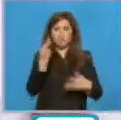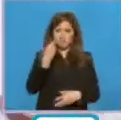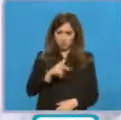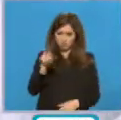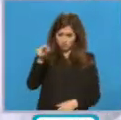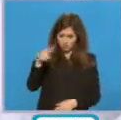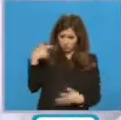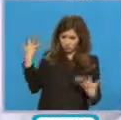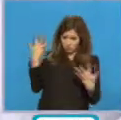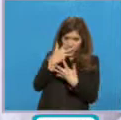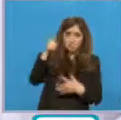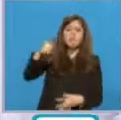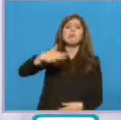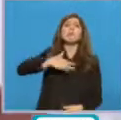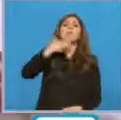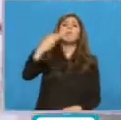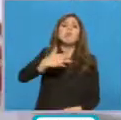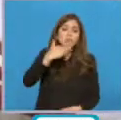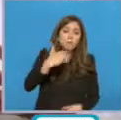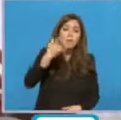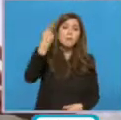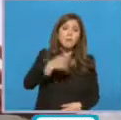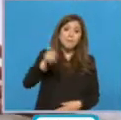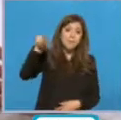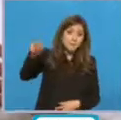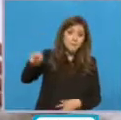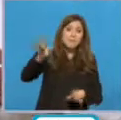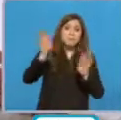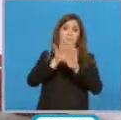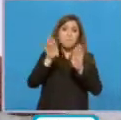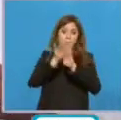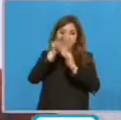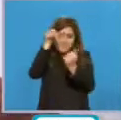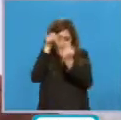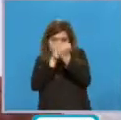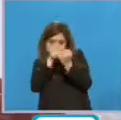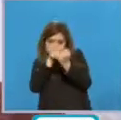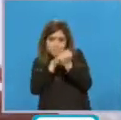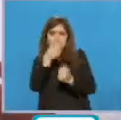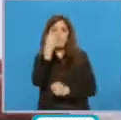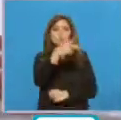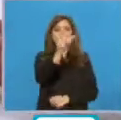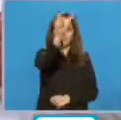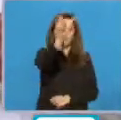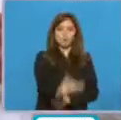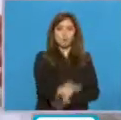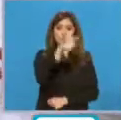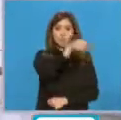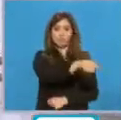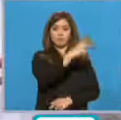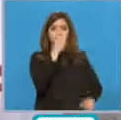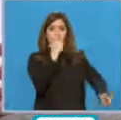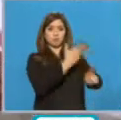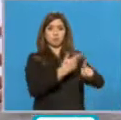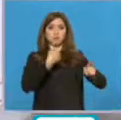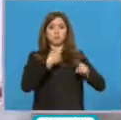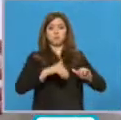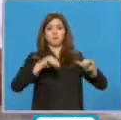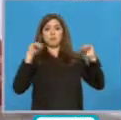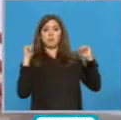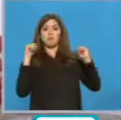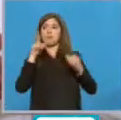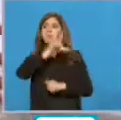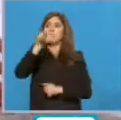todos modos van a ser fraudulentos, pero ellos se esconden detrás de tu identidad. Y entonces cuando se viene ya el problema judicial